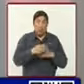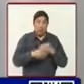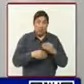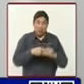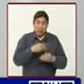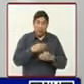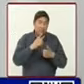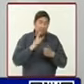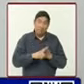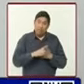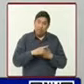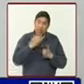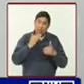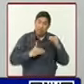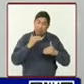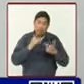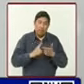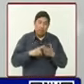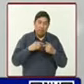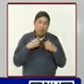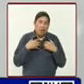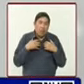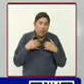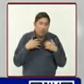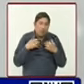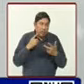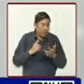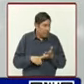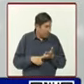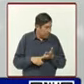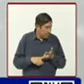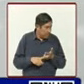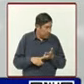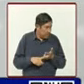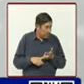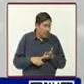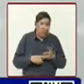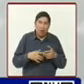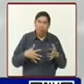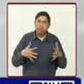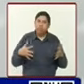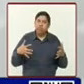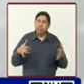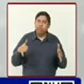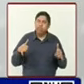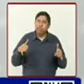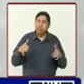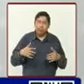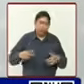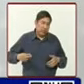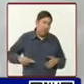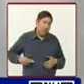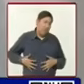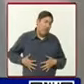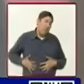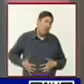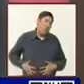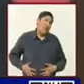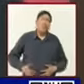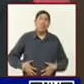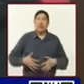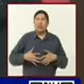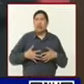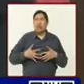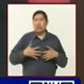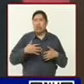desencadenar diabetes, hipertensión, vamos a desencadenar obesidad e hígado graso,